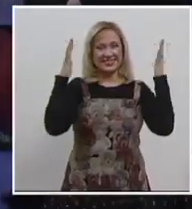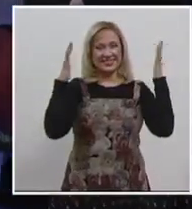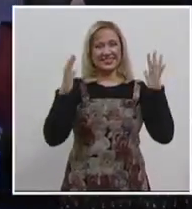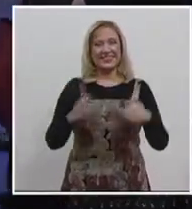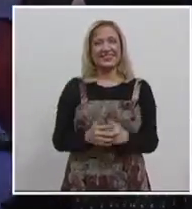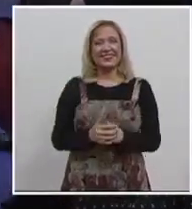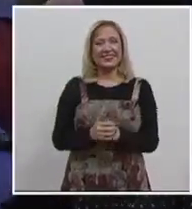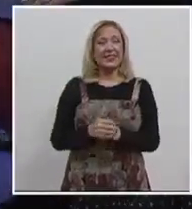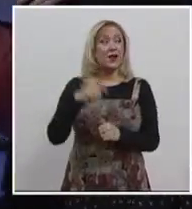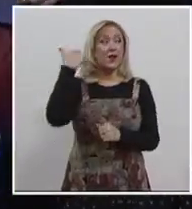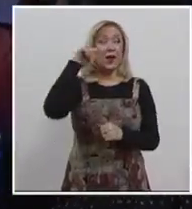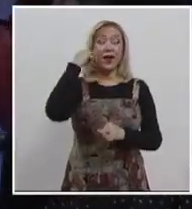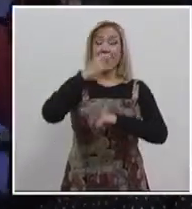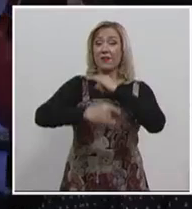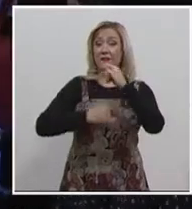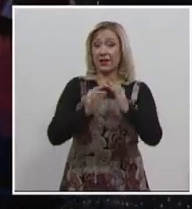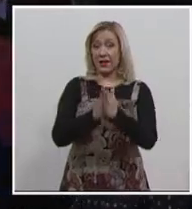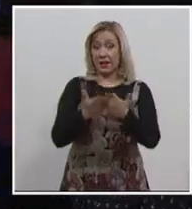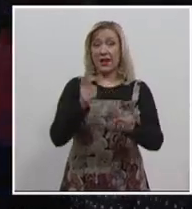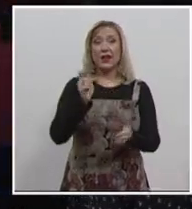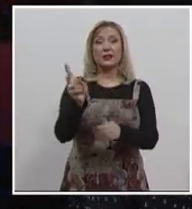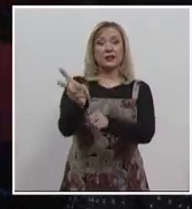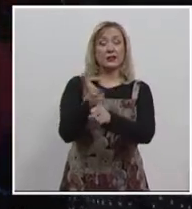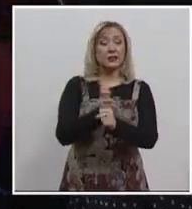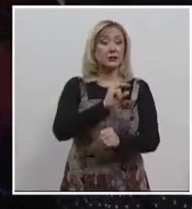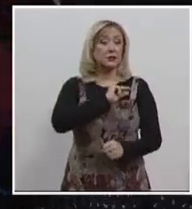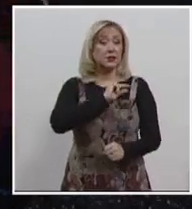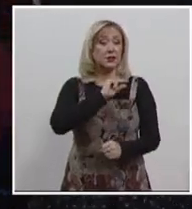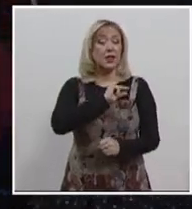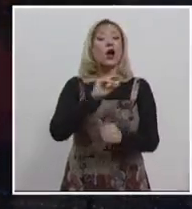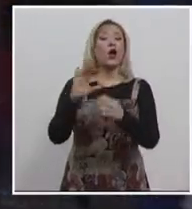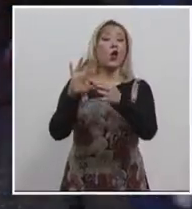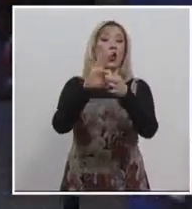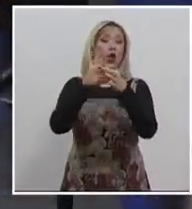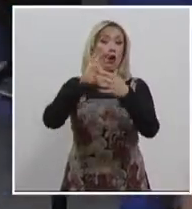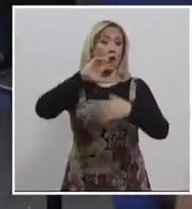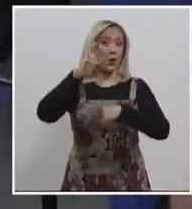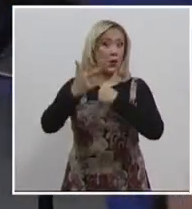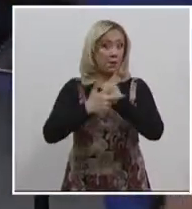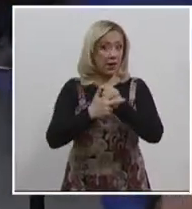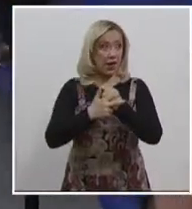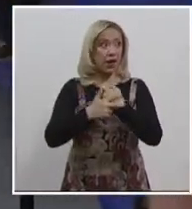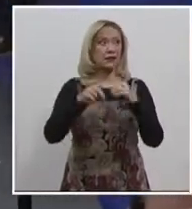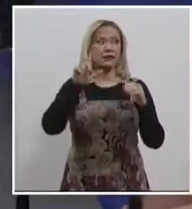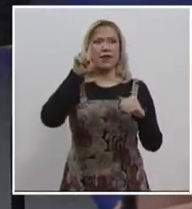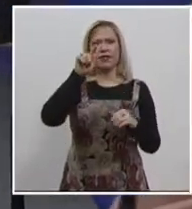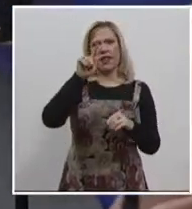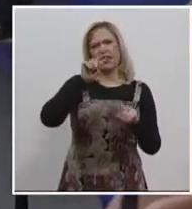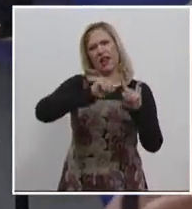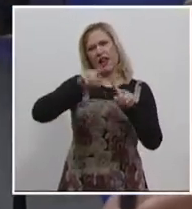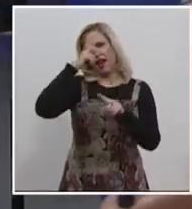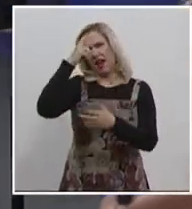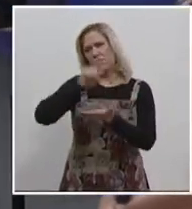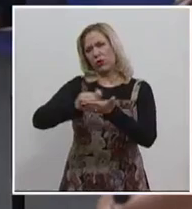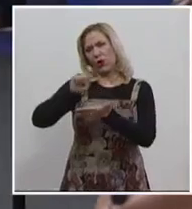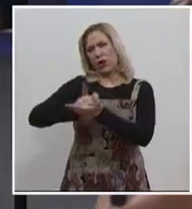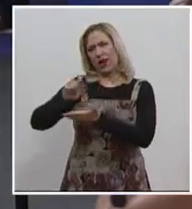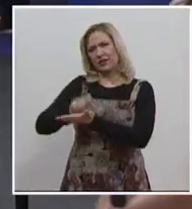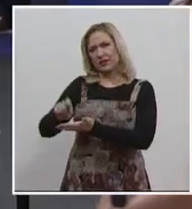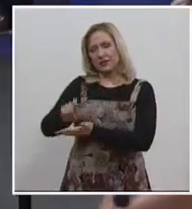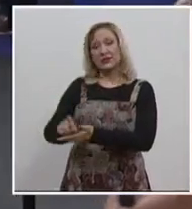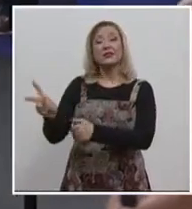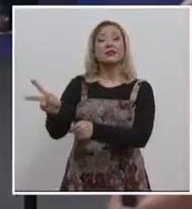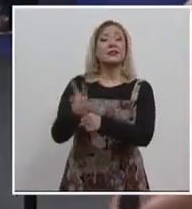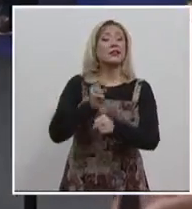La FIL de Guadalajara tiene este año como invitada especial a la Unión Europea con más de 70 autores. Entre los